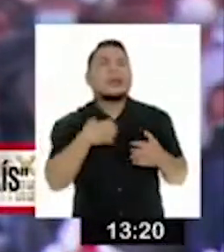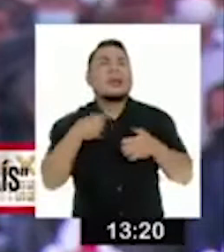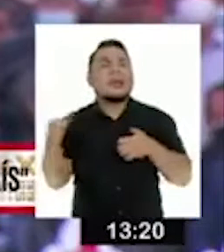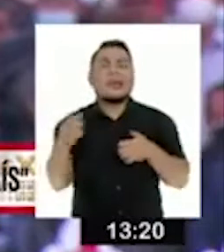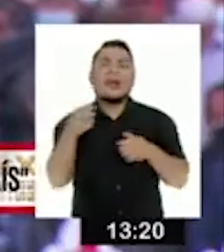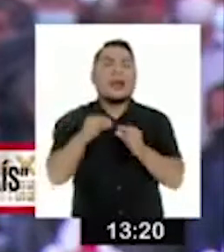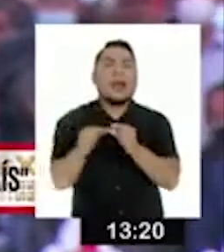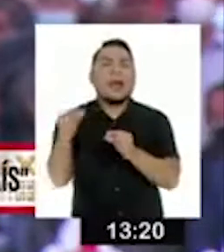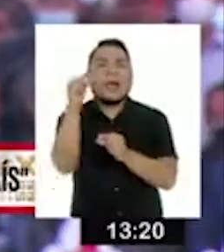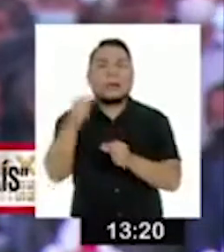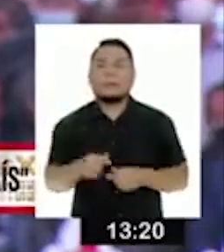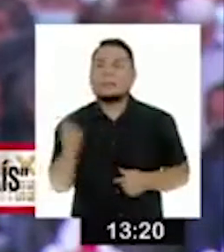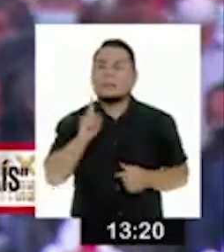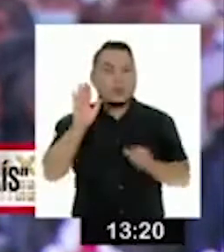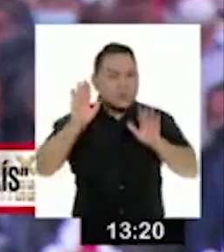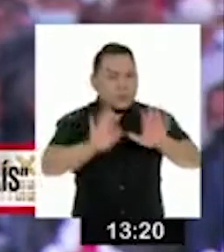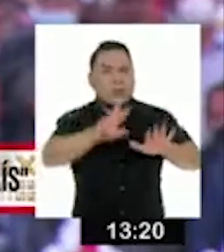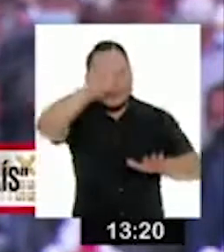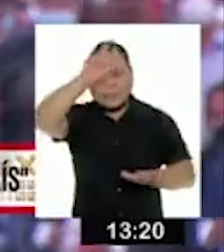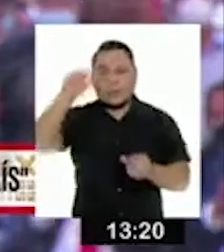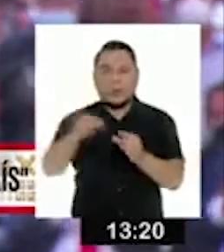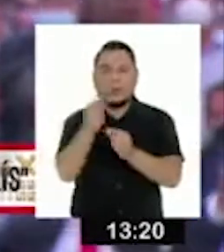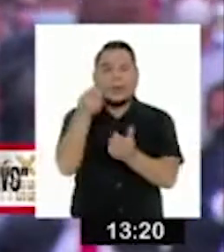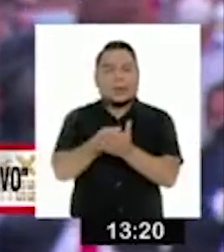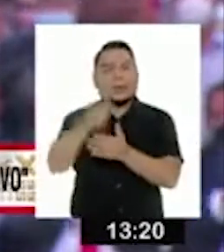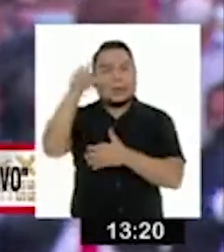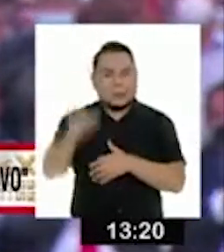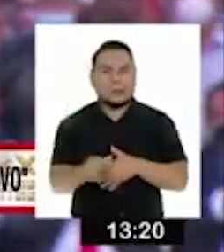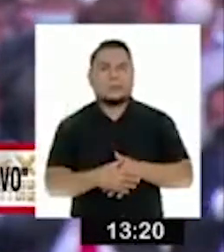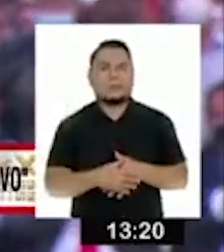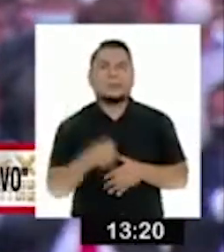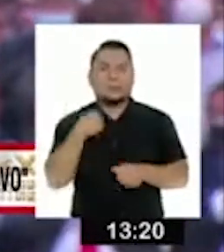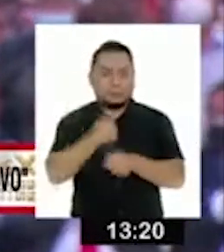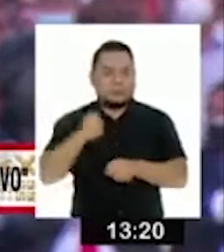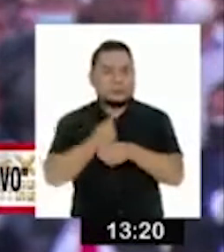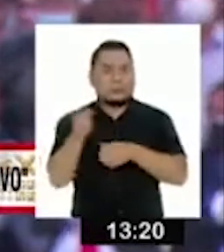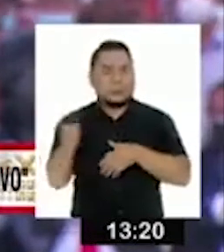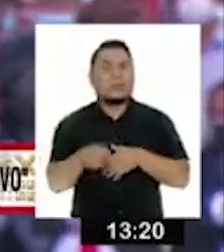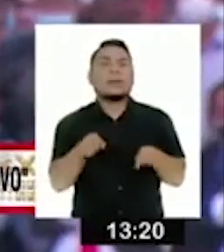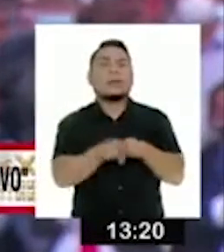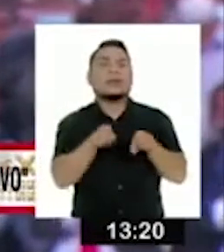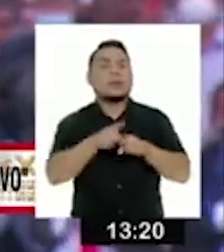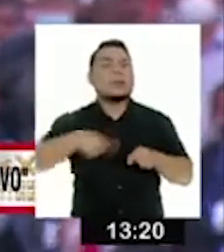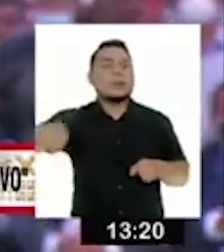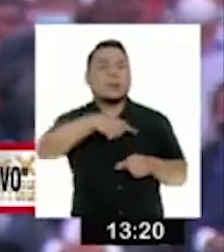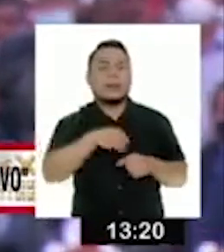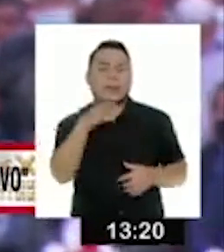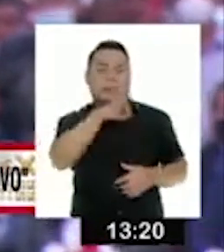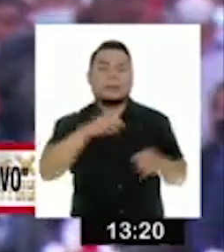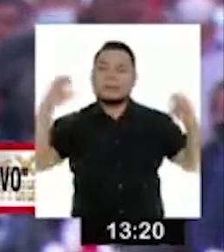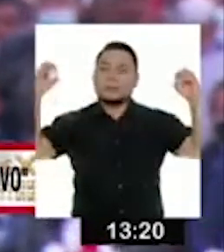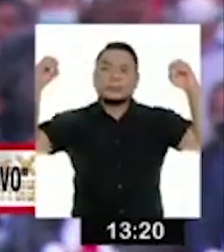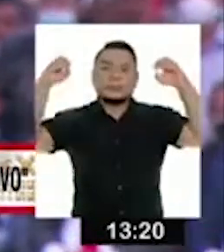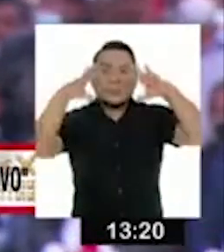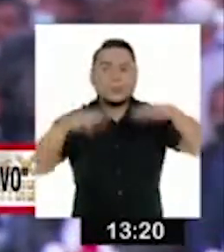Camisea, sea para los peruanos. Lucharé además para que los servicios de la luz tengan